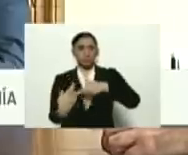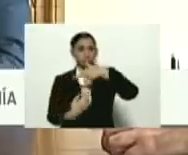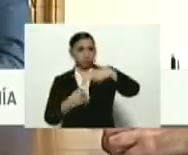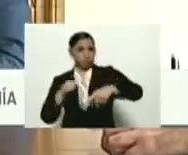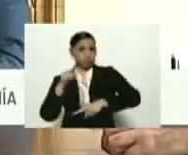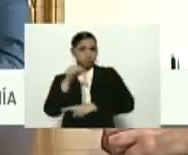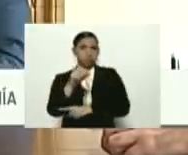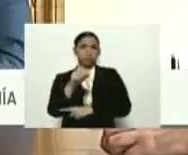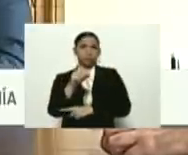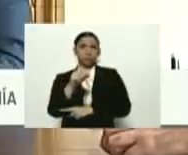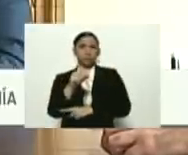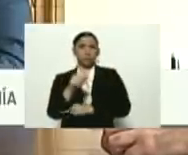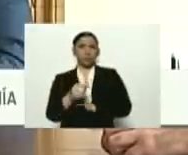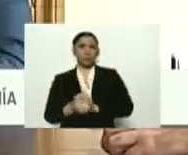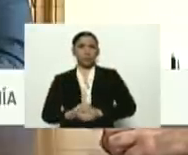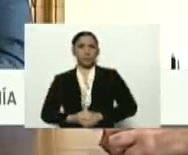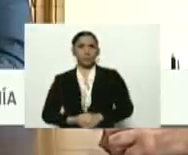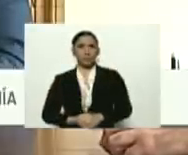revolucionaria.